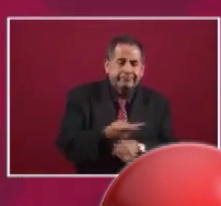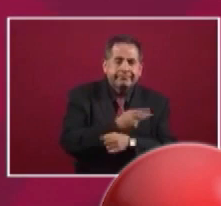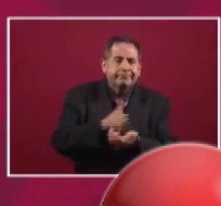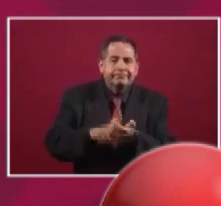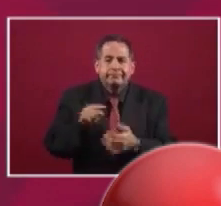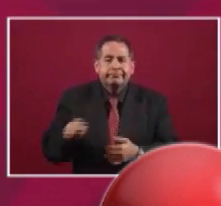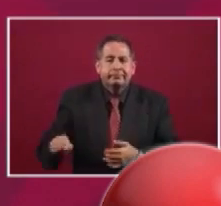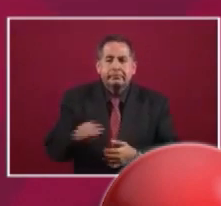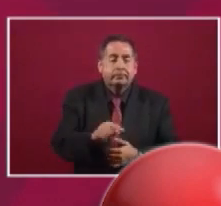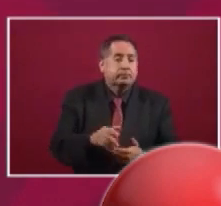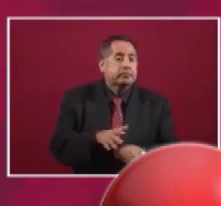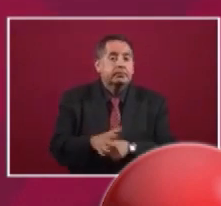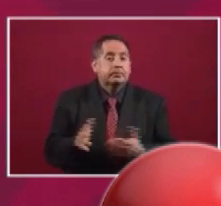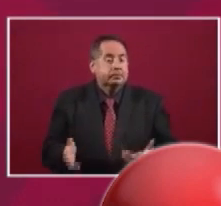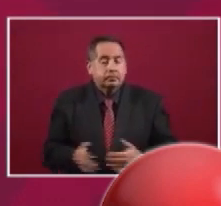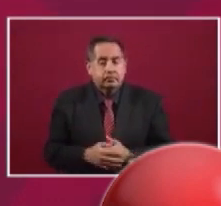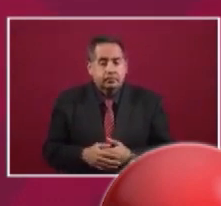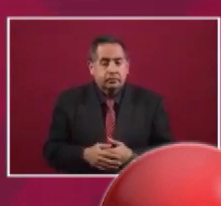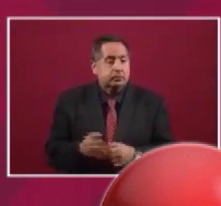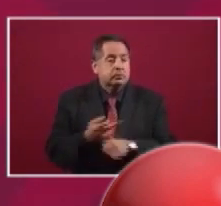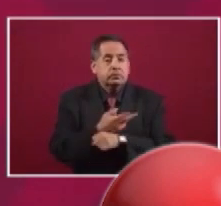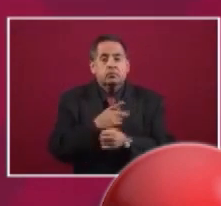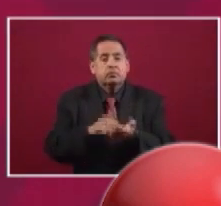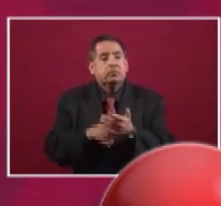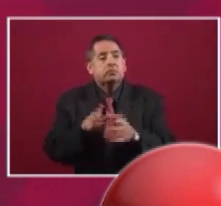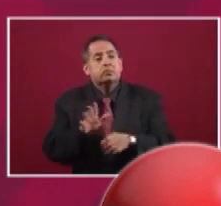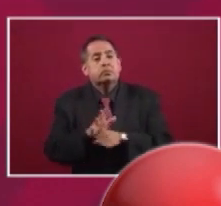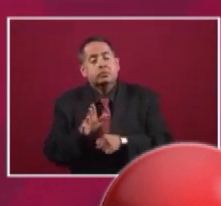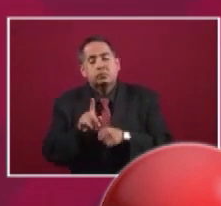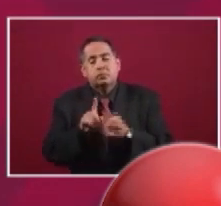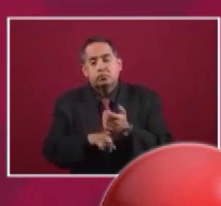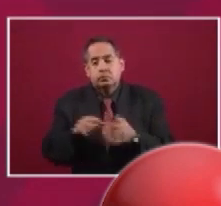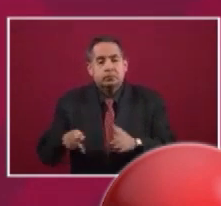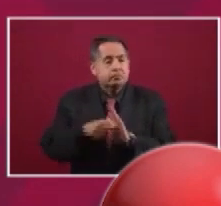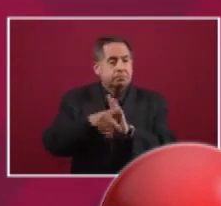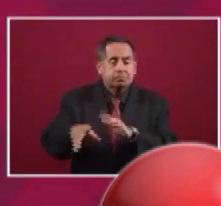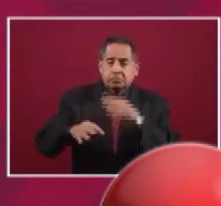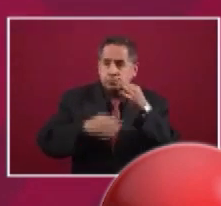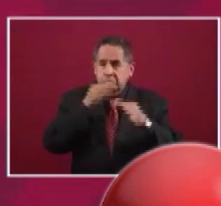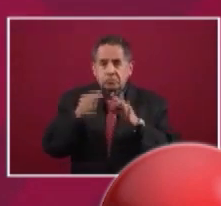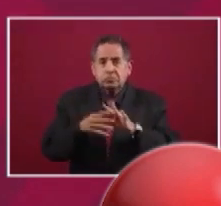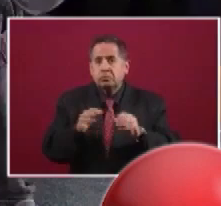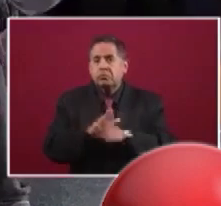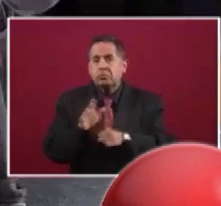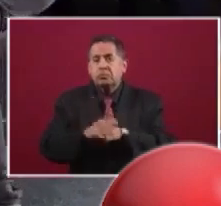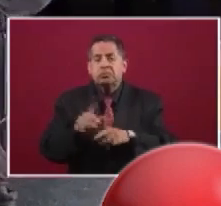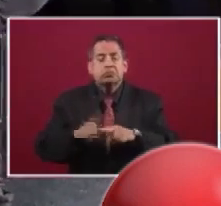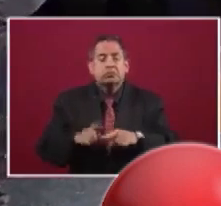¿Cuáles fueron los medios? ¿Cuáles fueron los periodistas